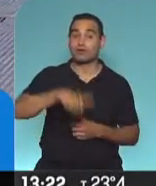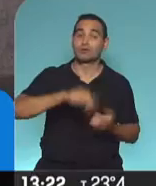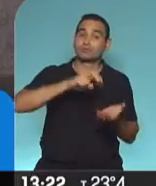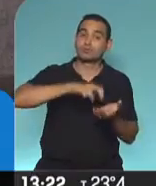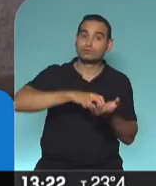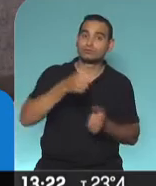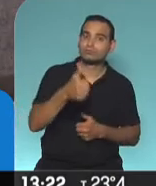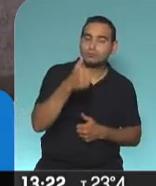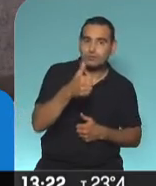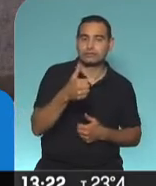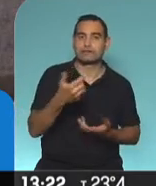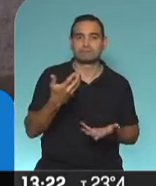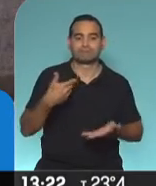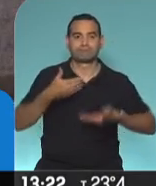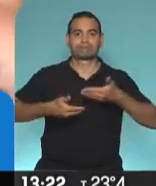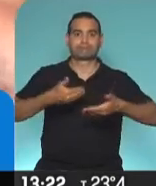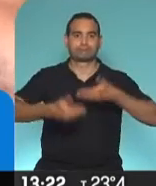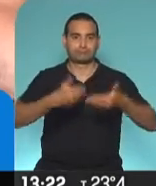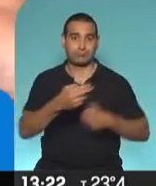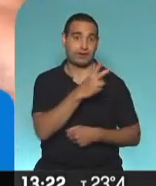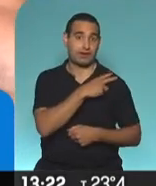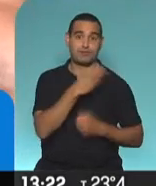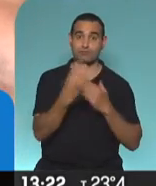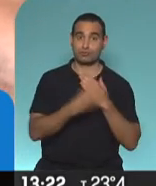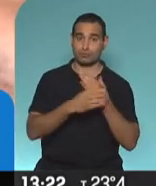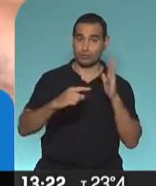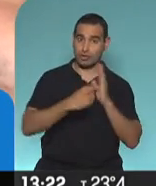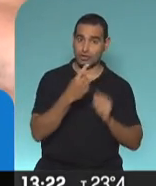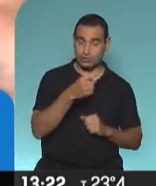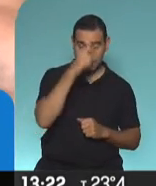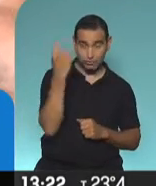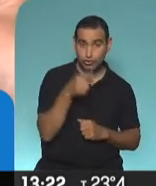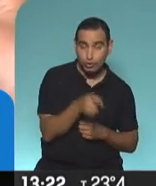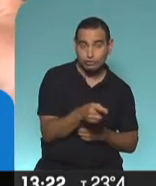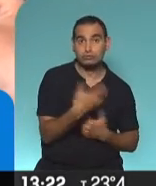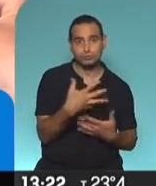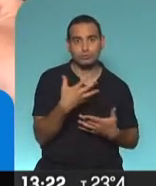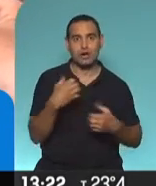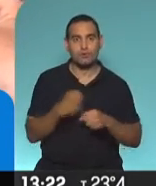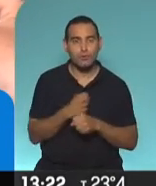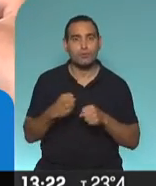noticia de esta agilización por parte de la Jefatura de Gabinete de la Nación en ir aprobando